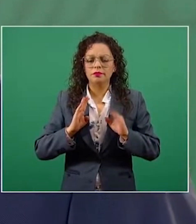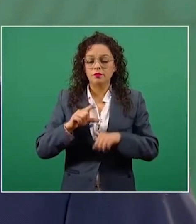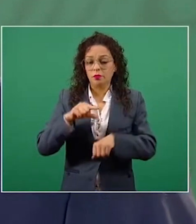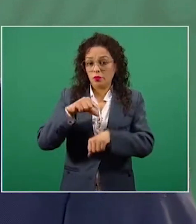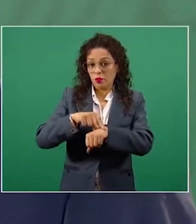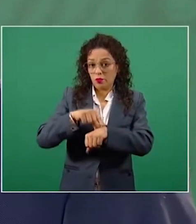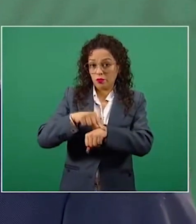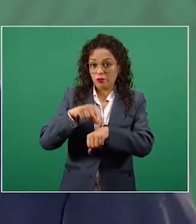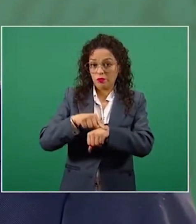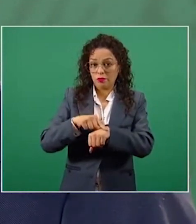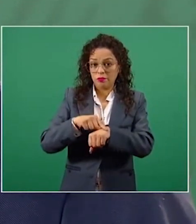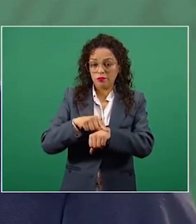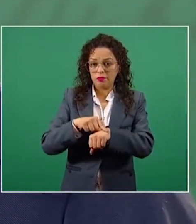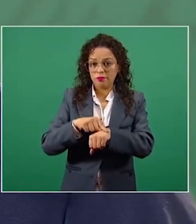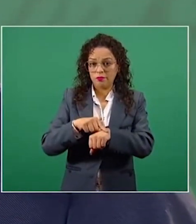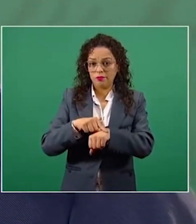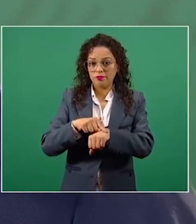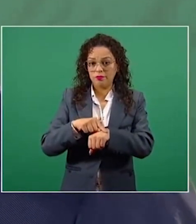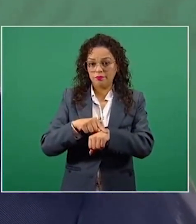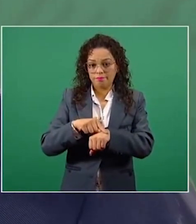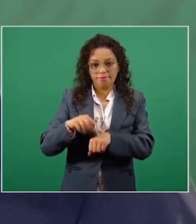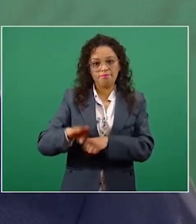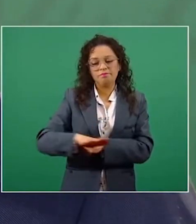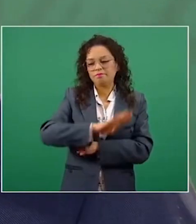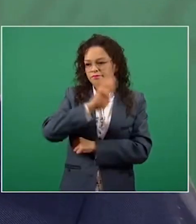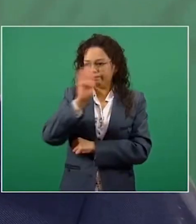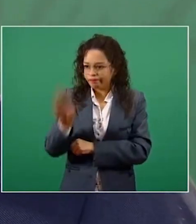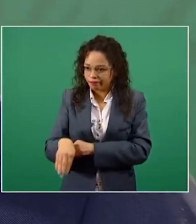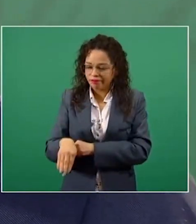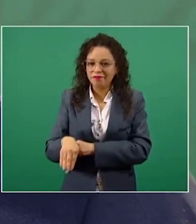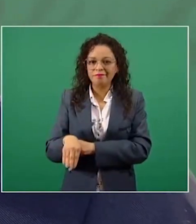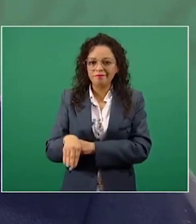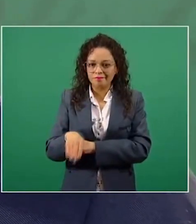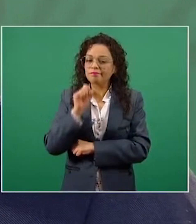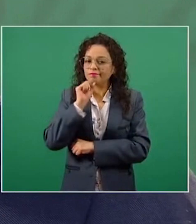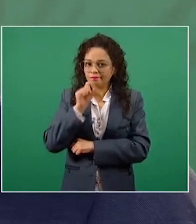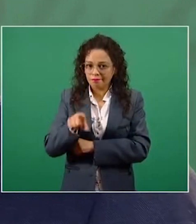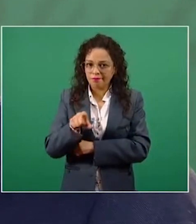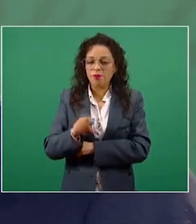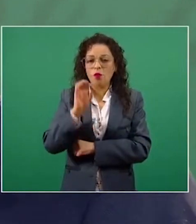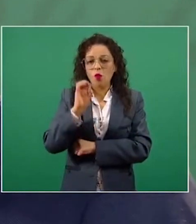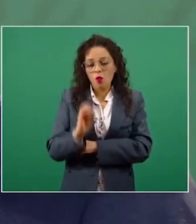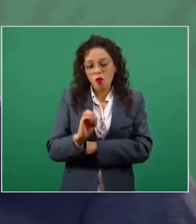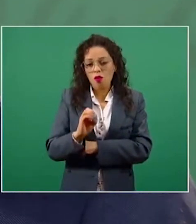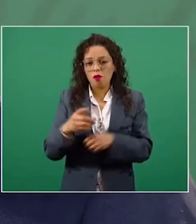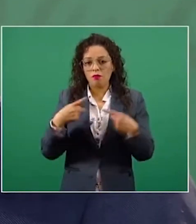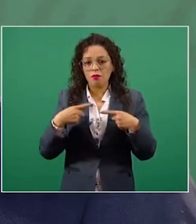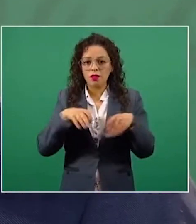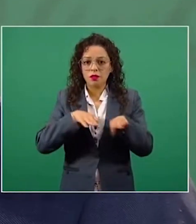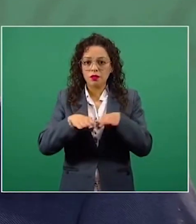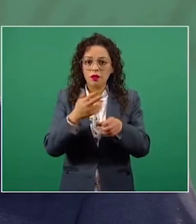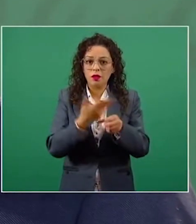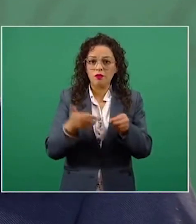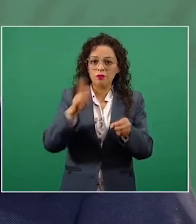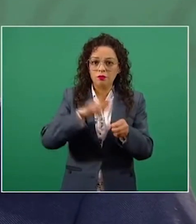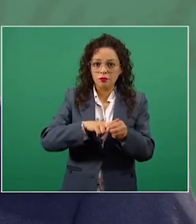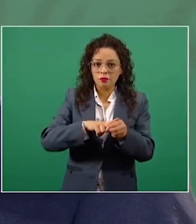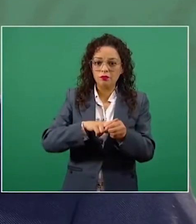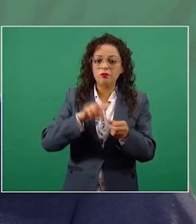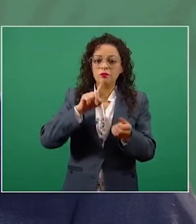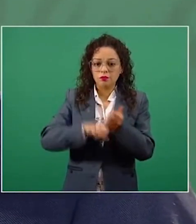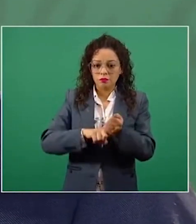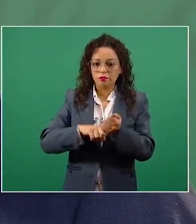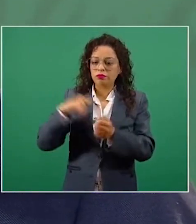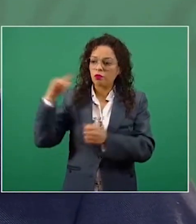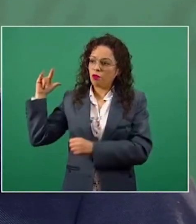médicos que perdieron la vida, personal de salud, en el desplome de un avión